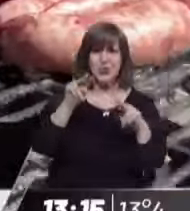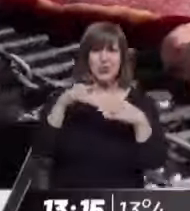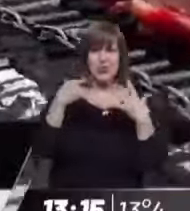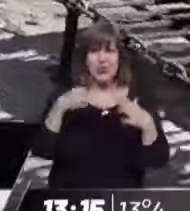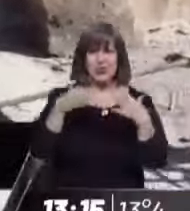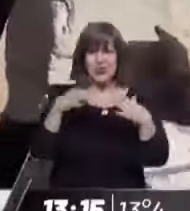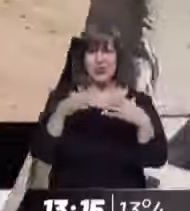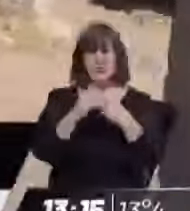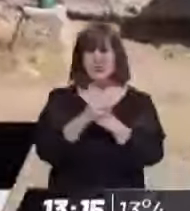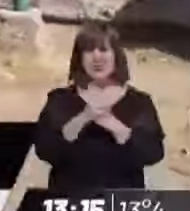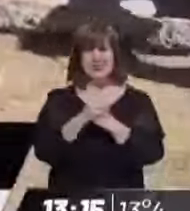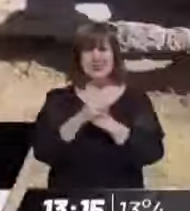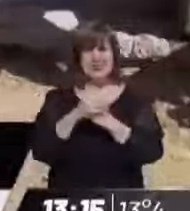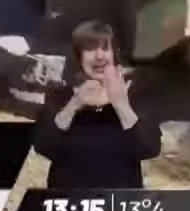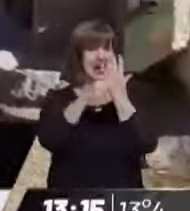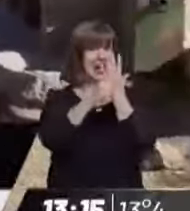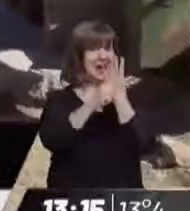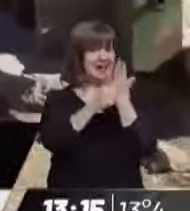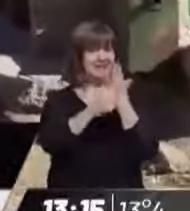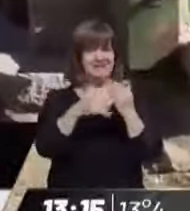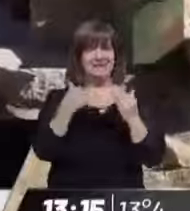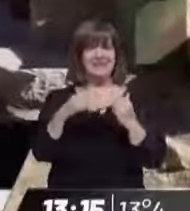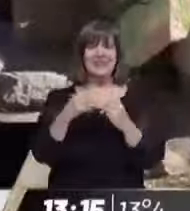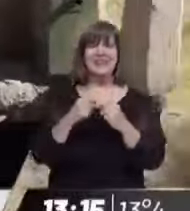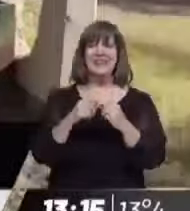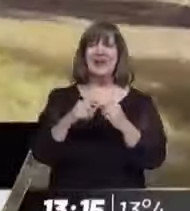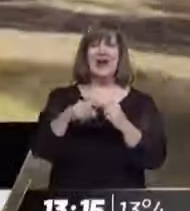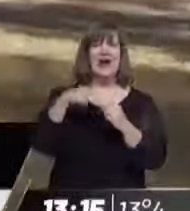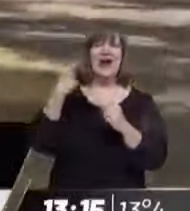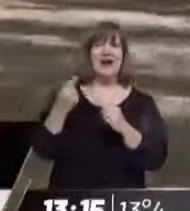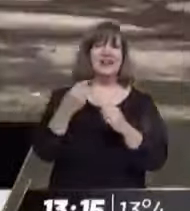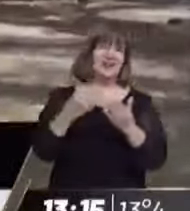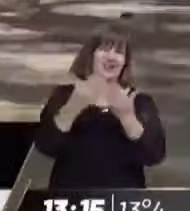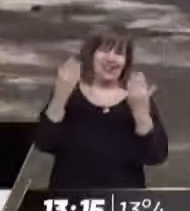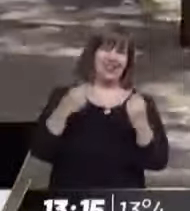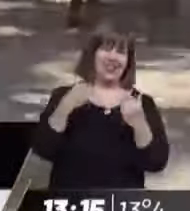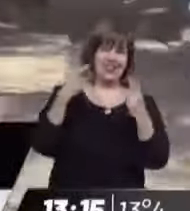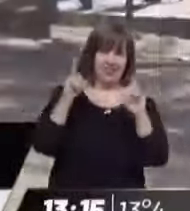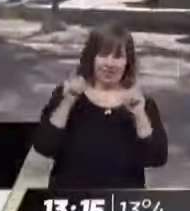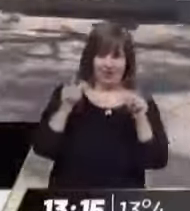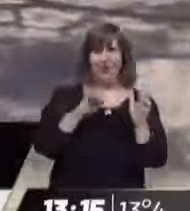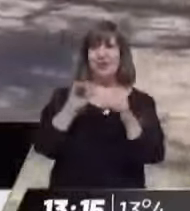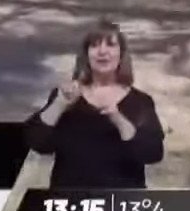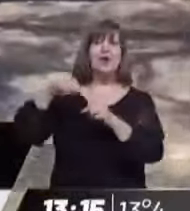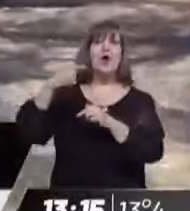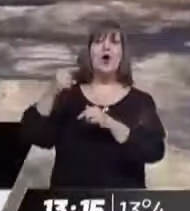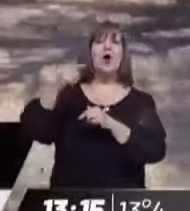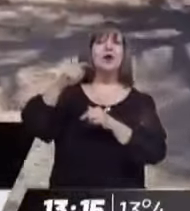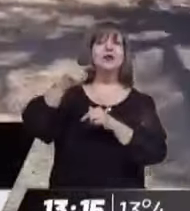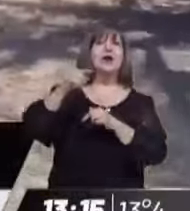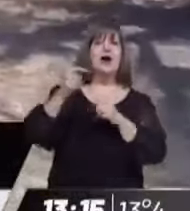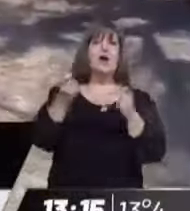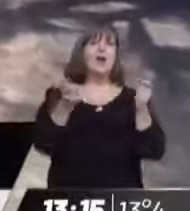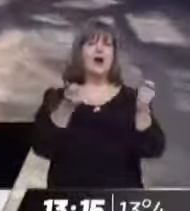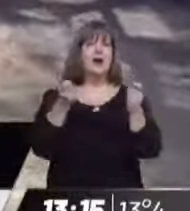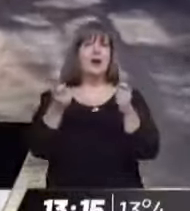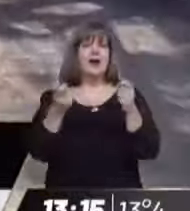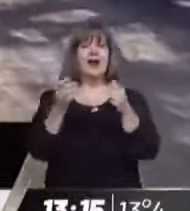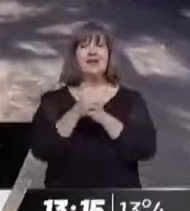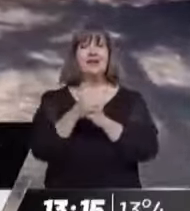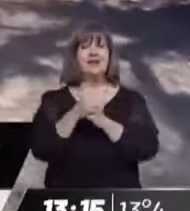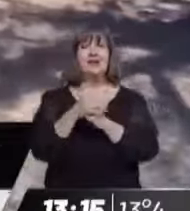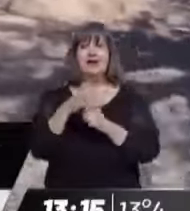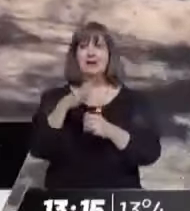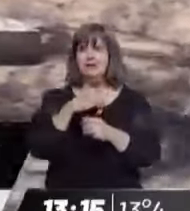Vení, sigamos. Gente, buen día, que disfruten. Termino acá, mirá, están bailando. No le han dado un